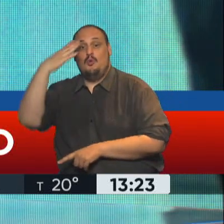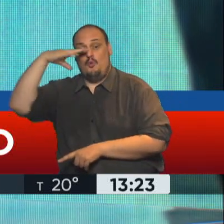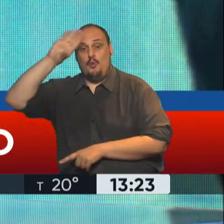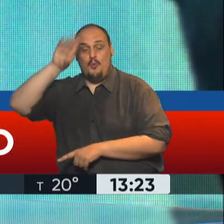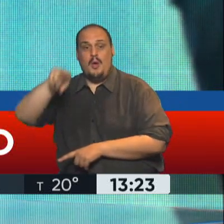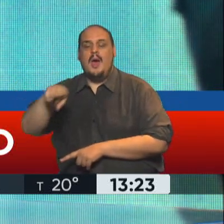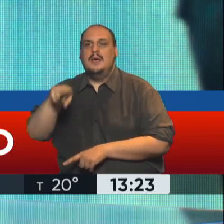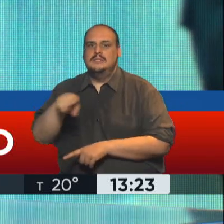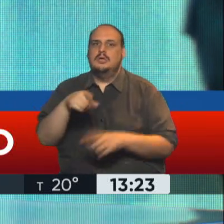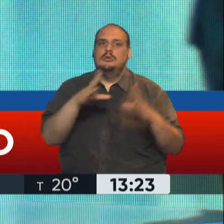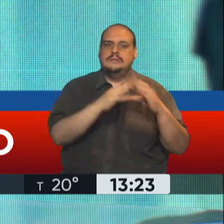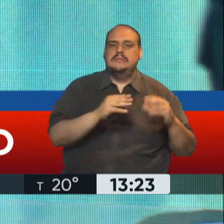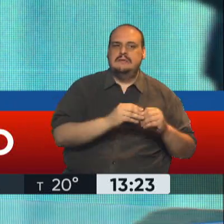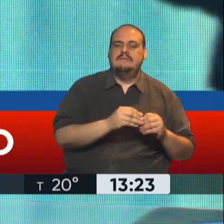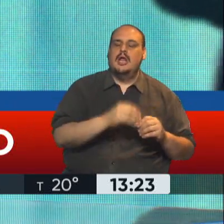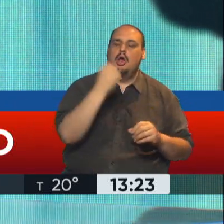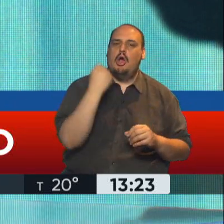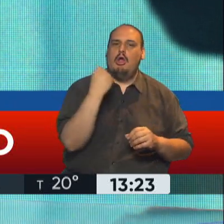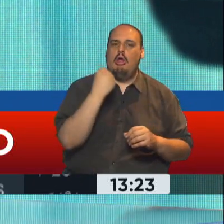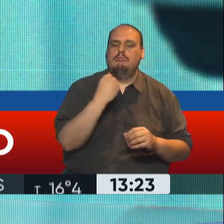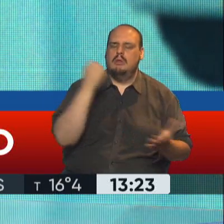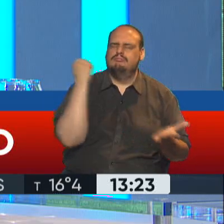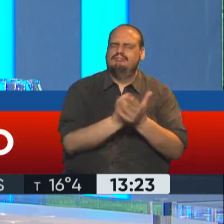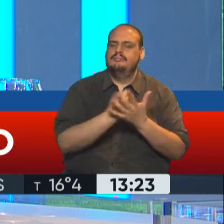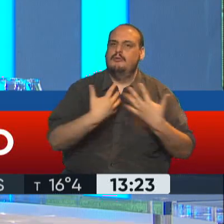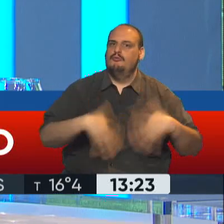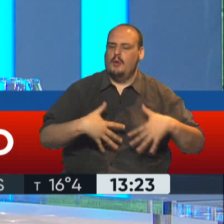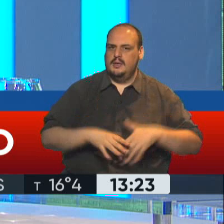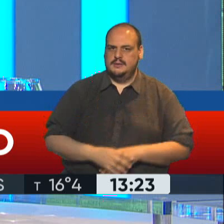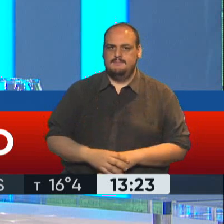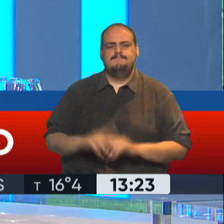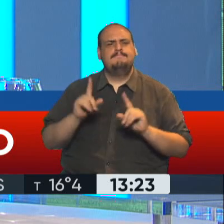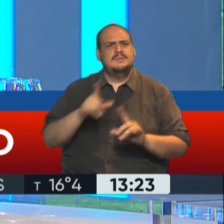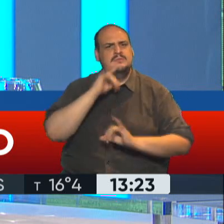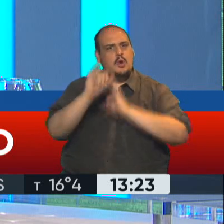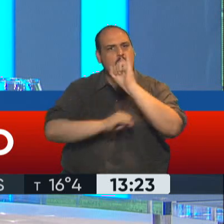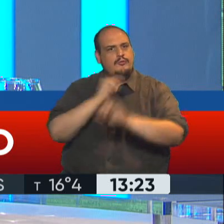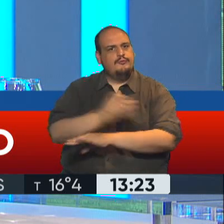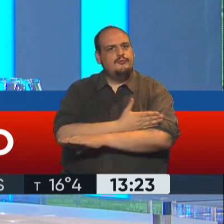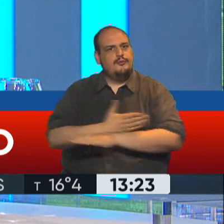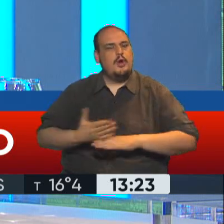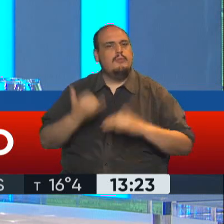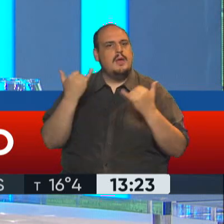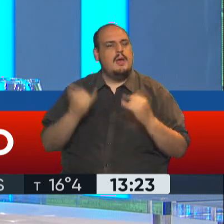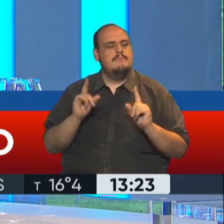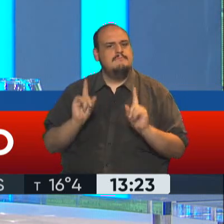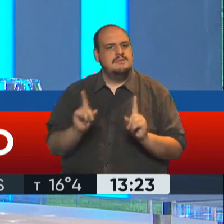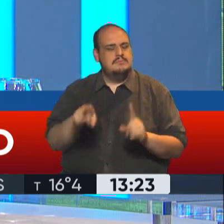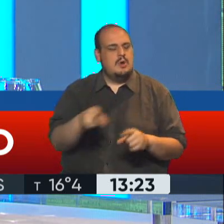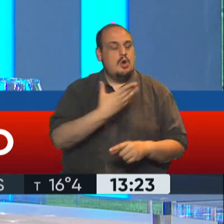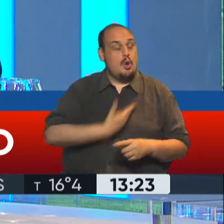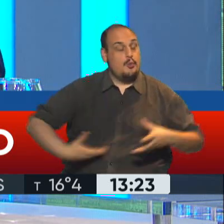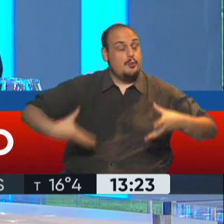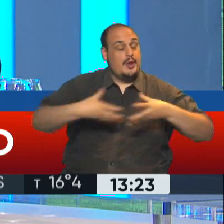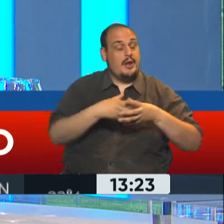sería un impacto fuerte también para la economía libanesa. Sí, curiosamente, veíamos en el informe, está sostenido hoy el gobierno líbano